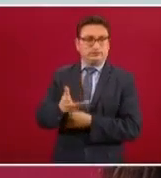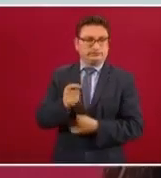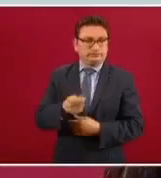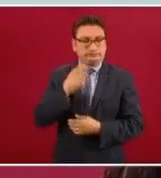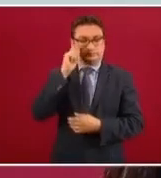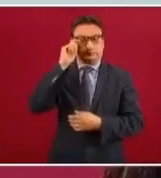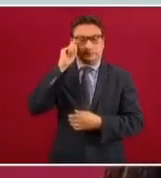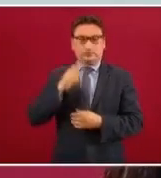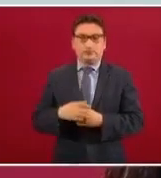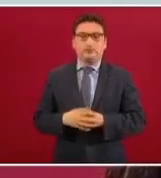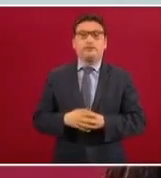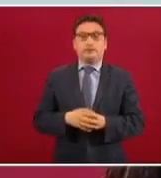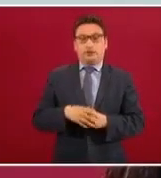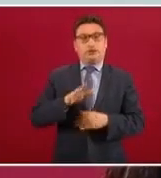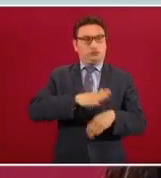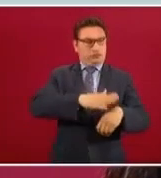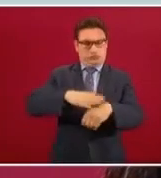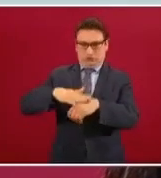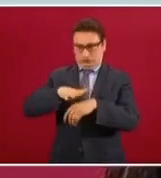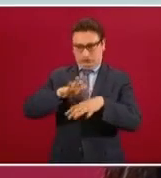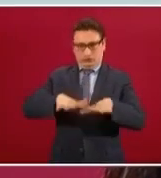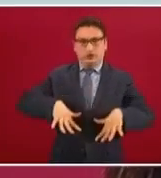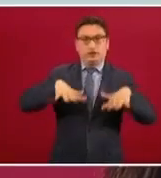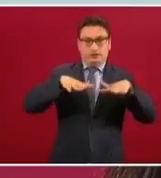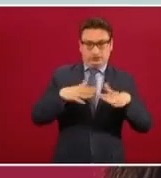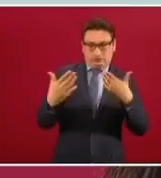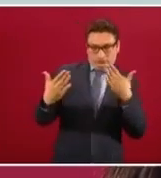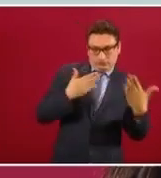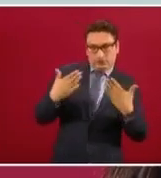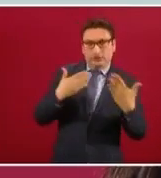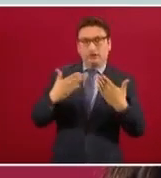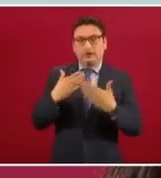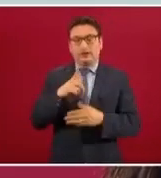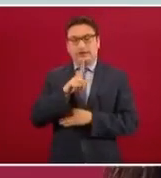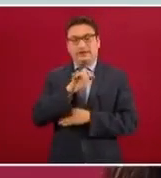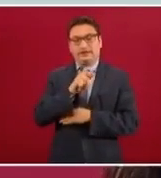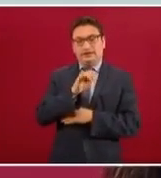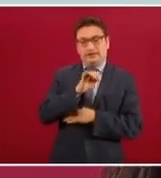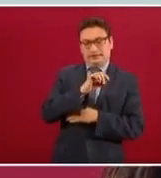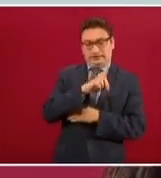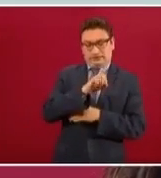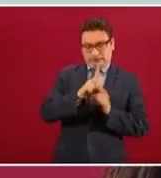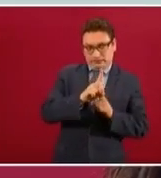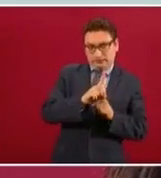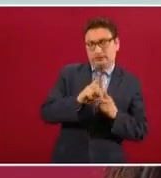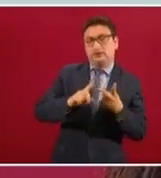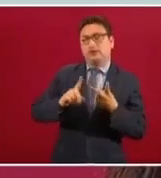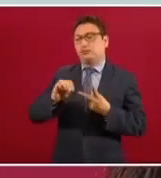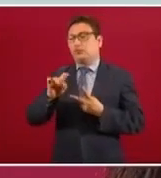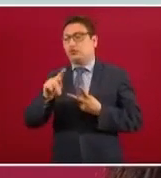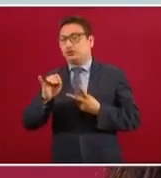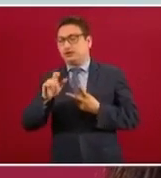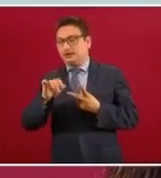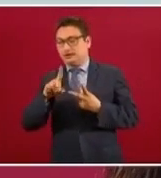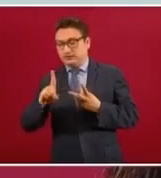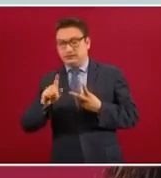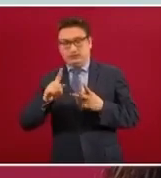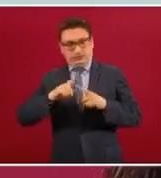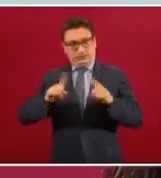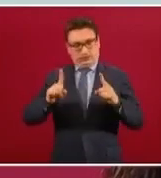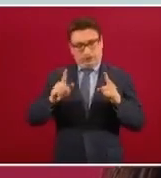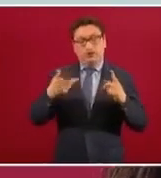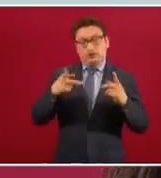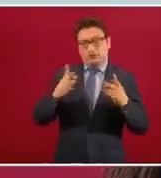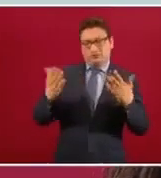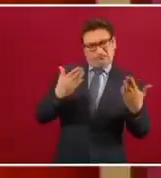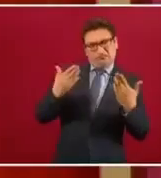llamar su atención y la de la audiencia a la diferencia entre letalidad y mortalidad. Es un tecnicismo, pero